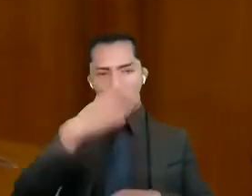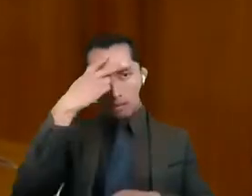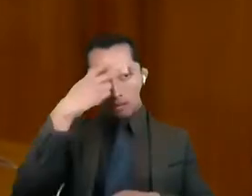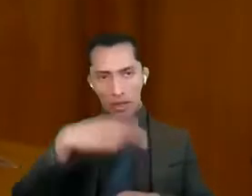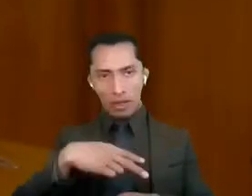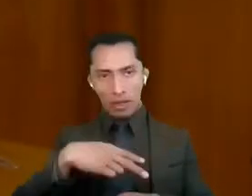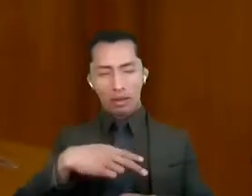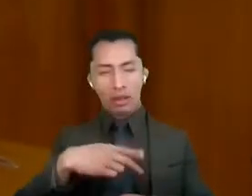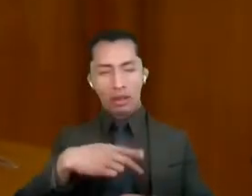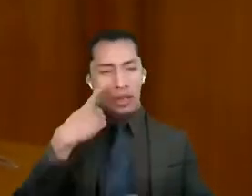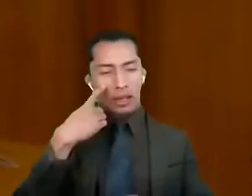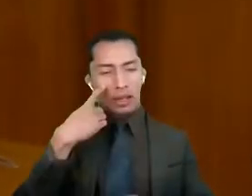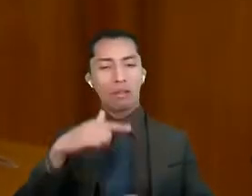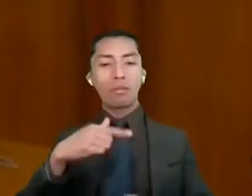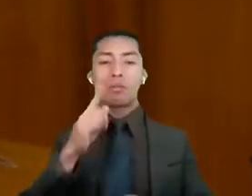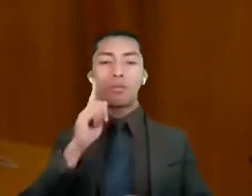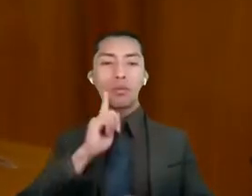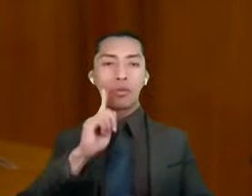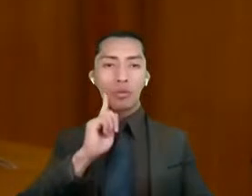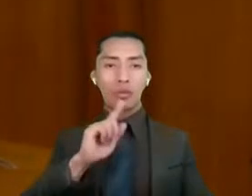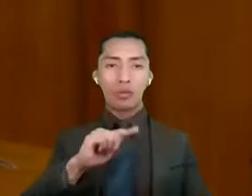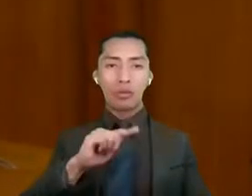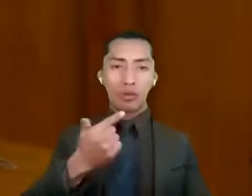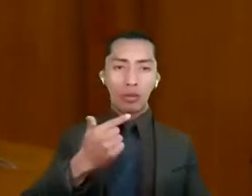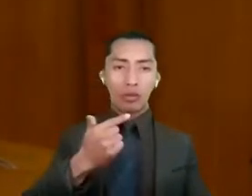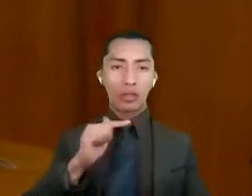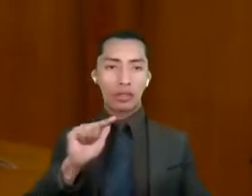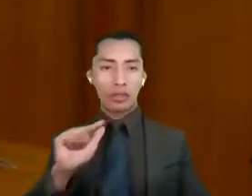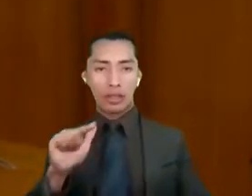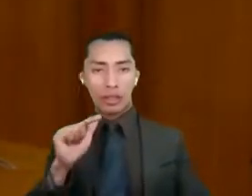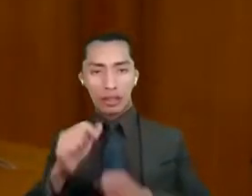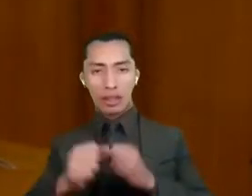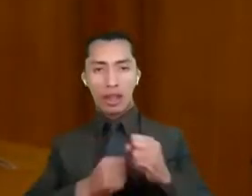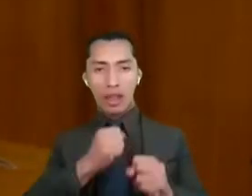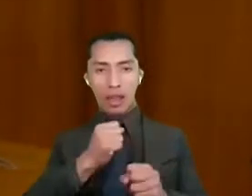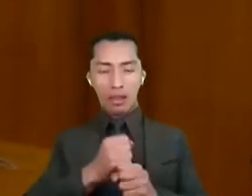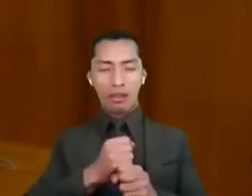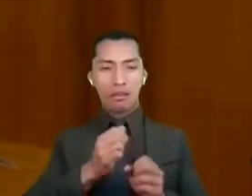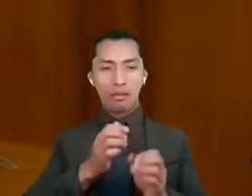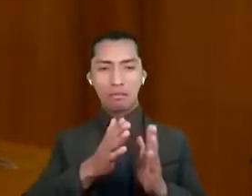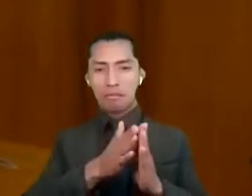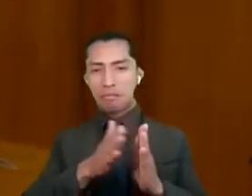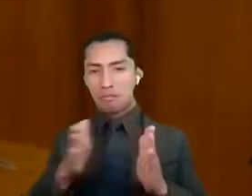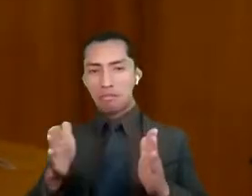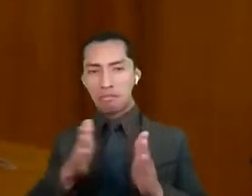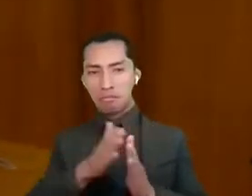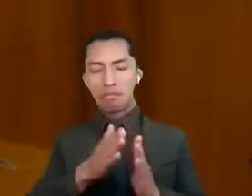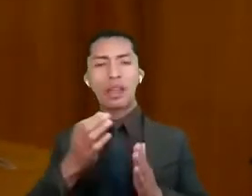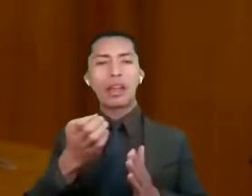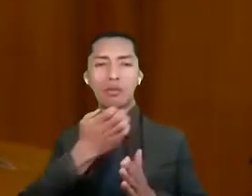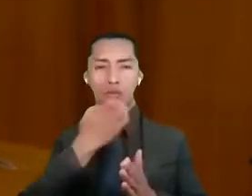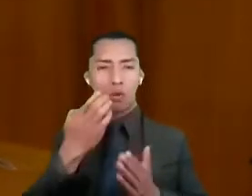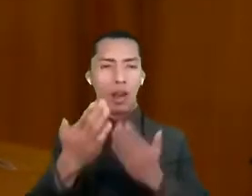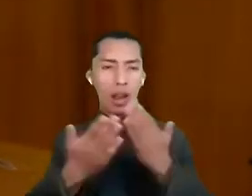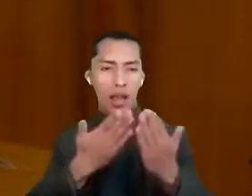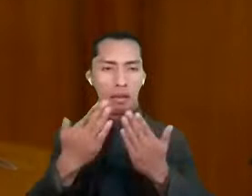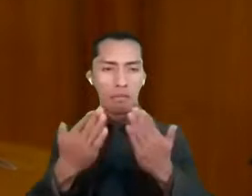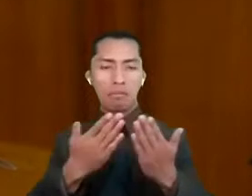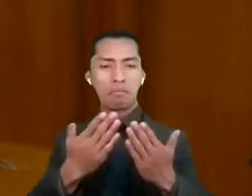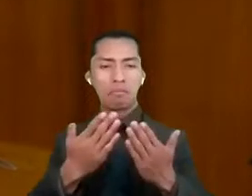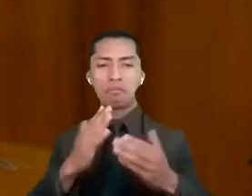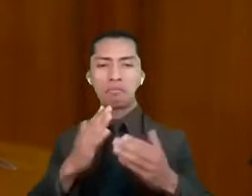12 y 17 años de edad, estudiantes sin antecedentes penales.